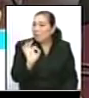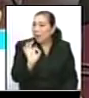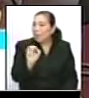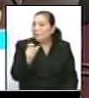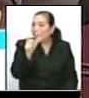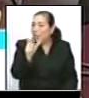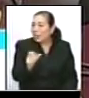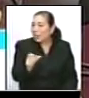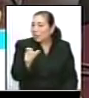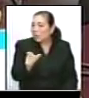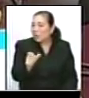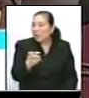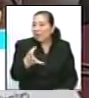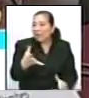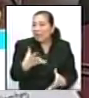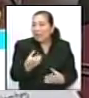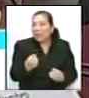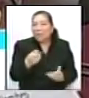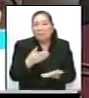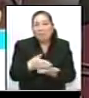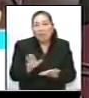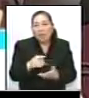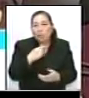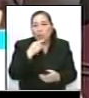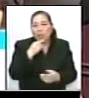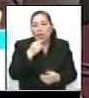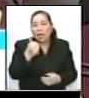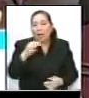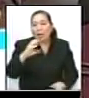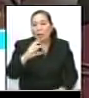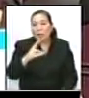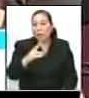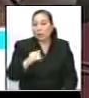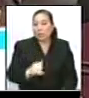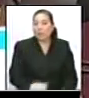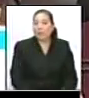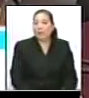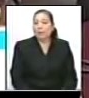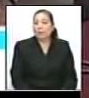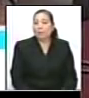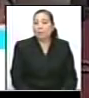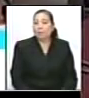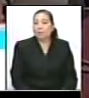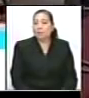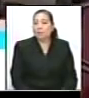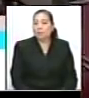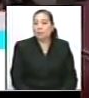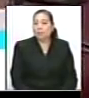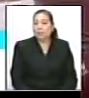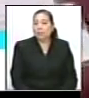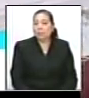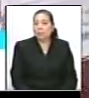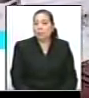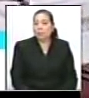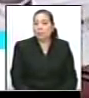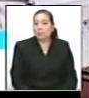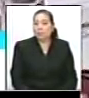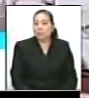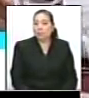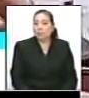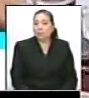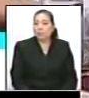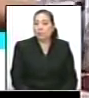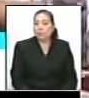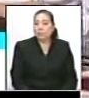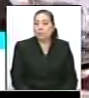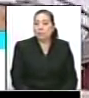los mismos intereses. Gracias, presidenta. Gracias, congresista Quintanilla. Señora presidenta,